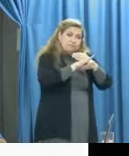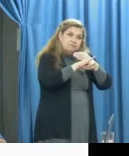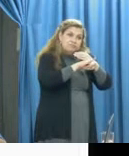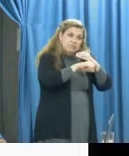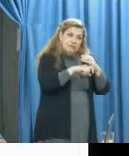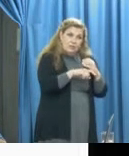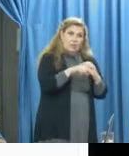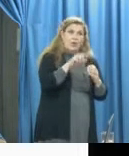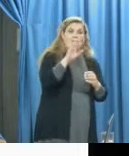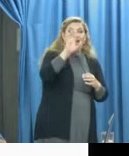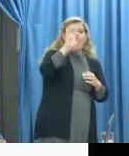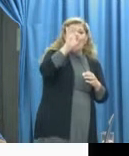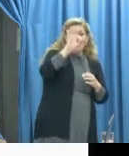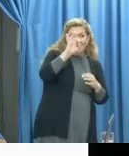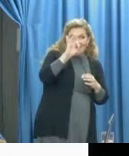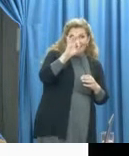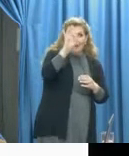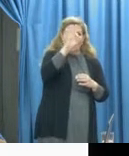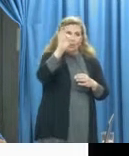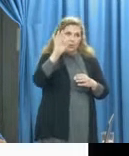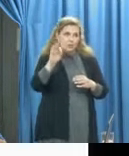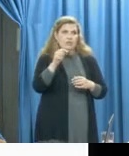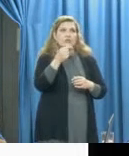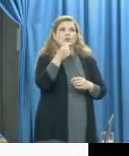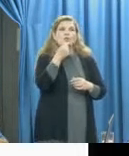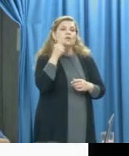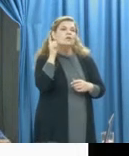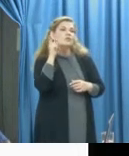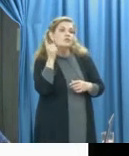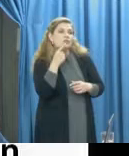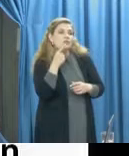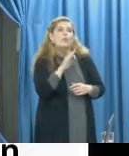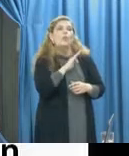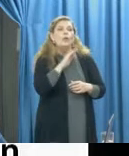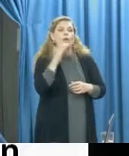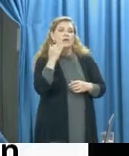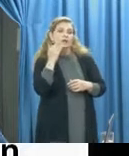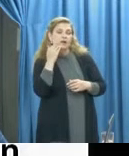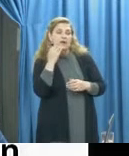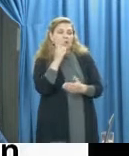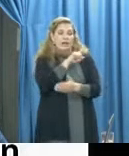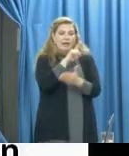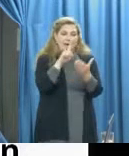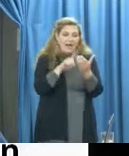sordera pueden tener malformación de oído interno.